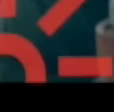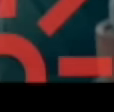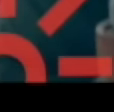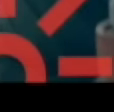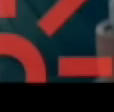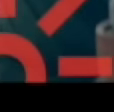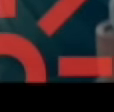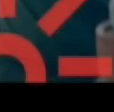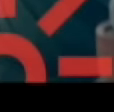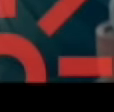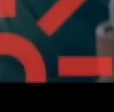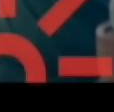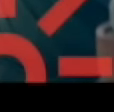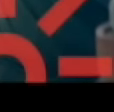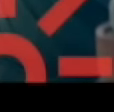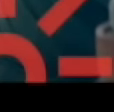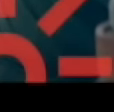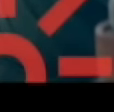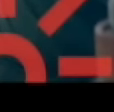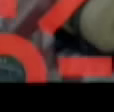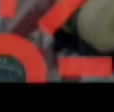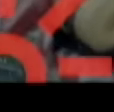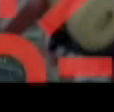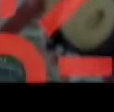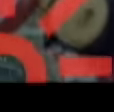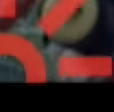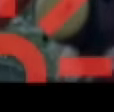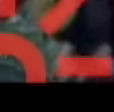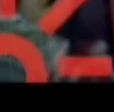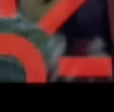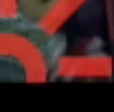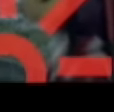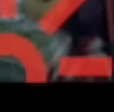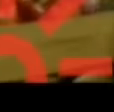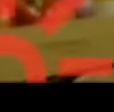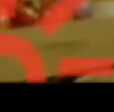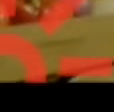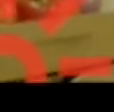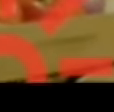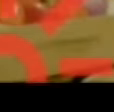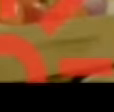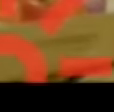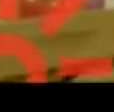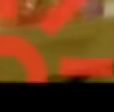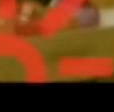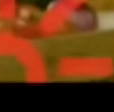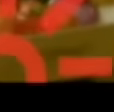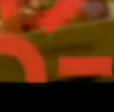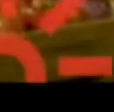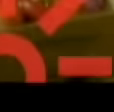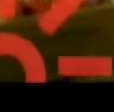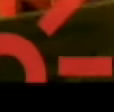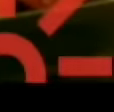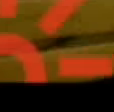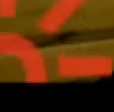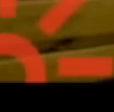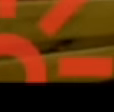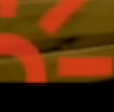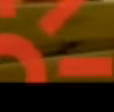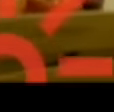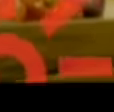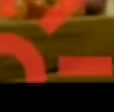ven y se parte de la generación sin límite porque en claro no tenía mis límites hablamos a cualquier operadora ilimitadamente